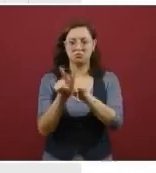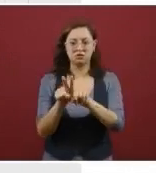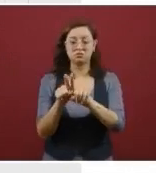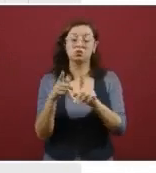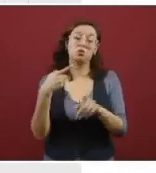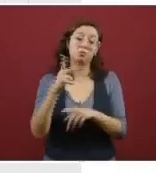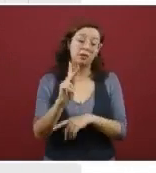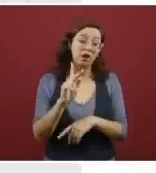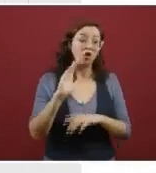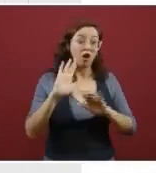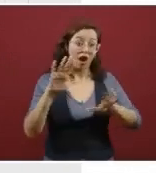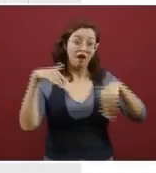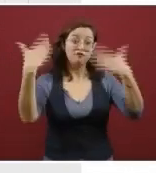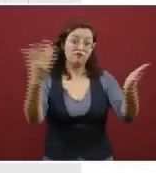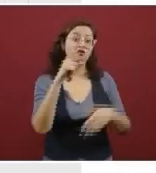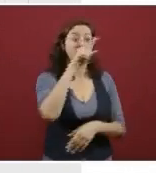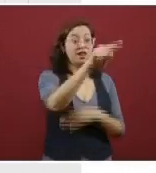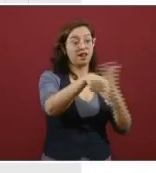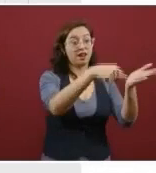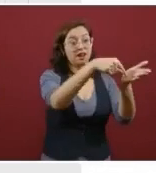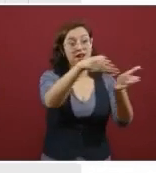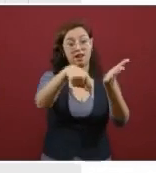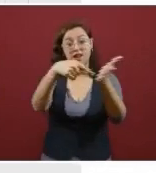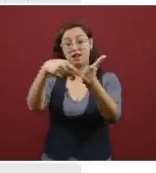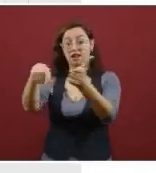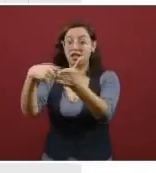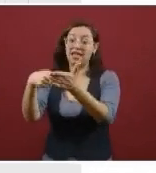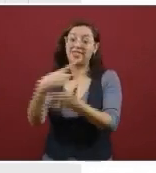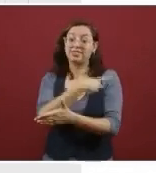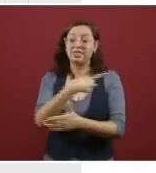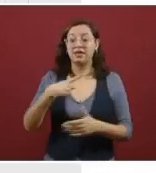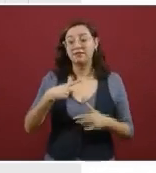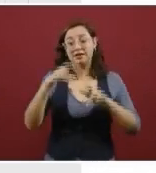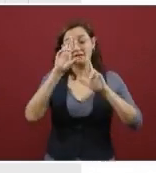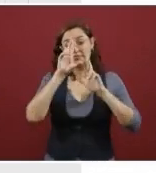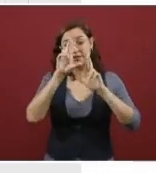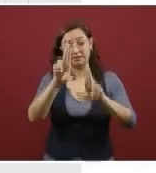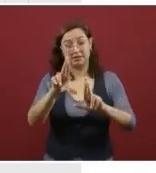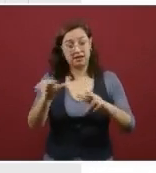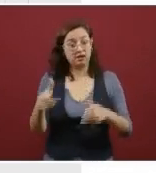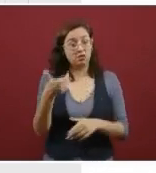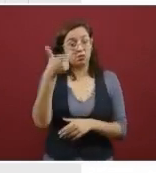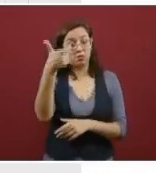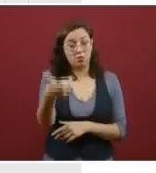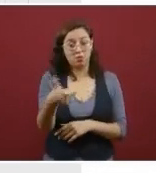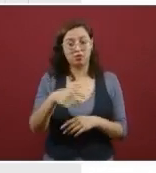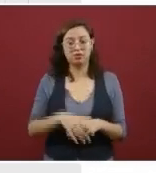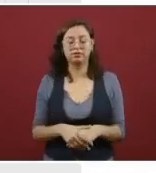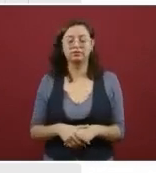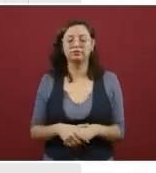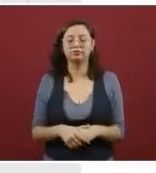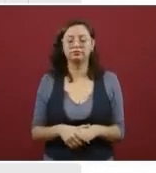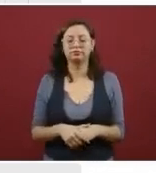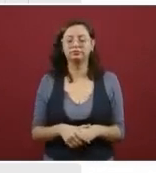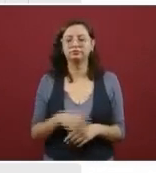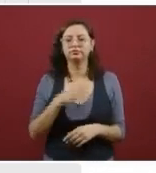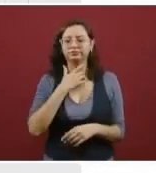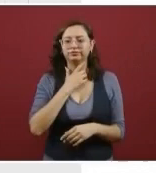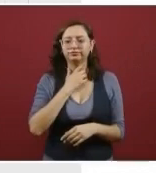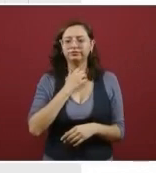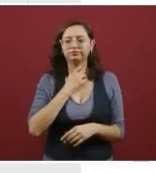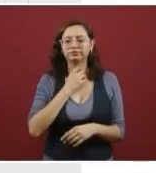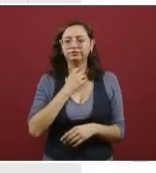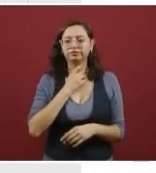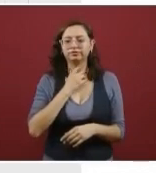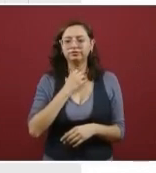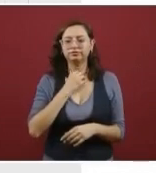punteada es el tope inflacionario que ellos deberían de respetar. En el caso de la gasolina, 17.90.